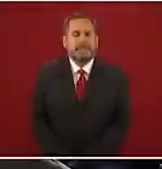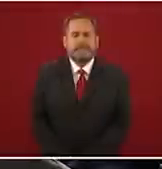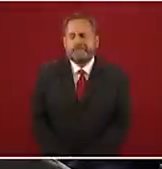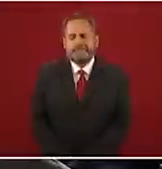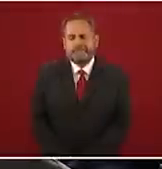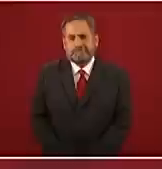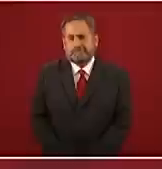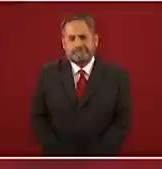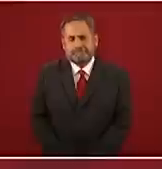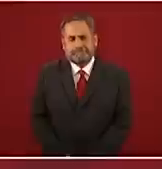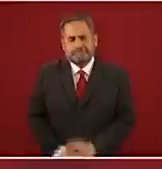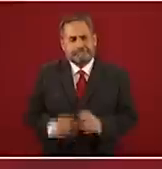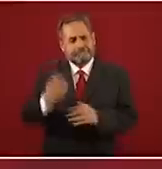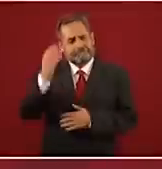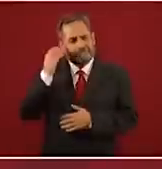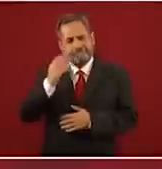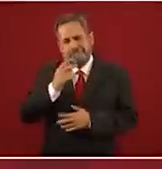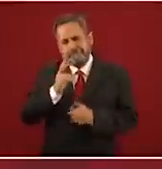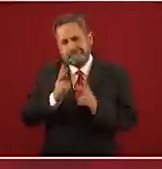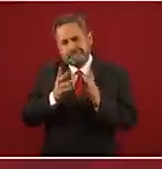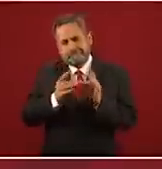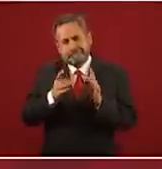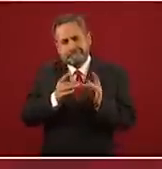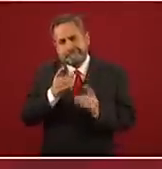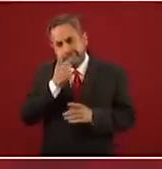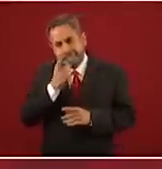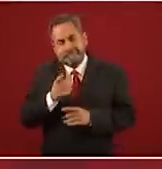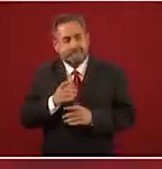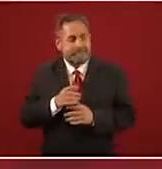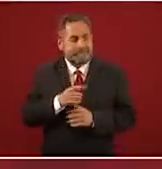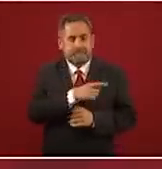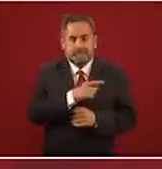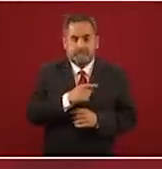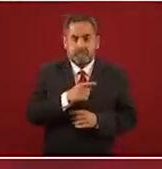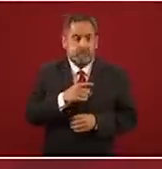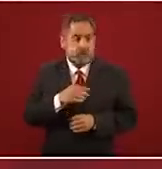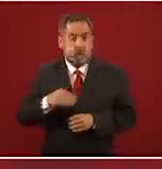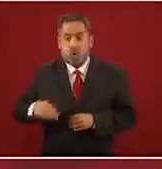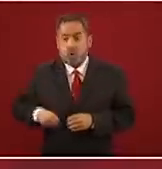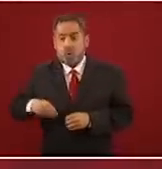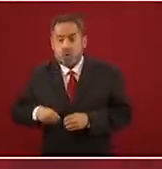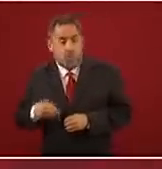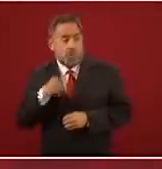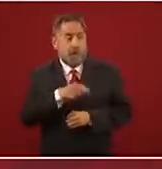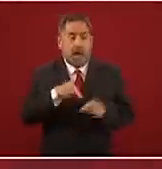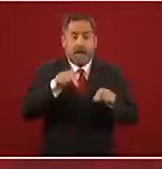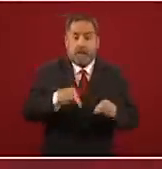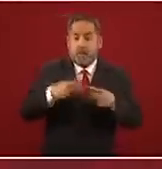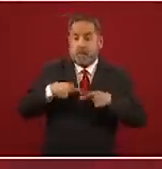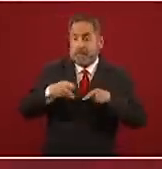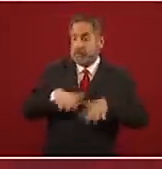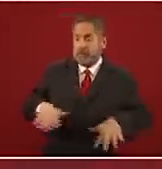se habló y querían que le echáramos la culpa de todo a los de abajo, ¿no?